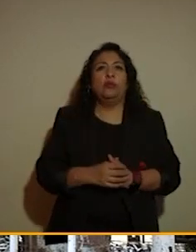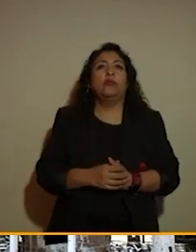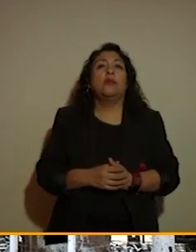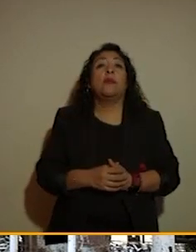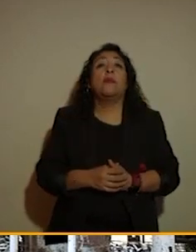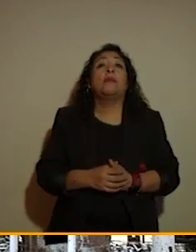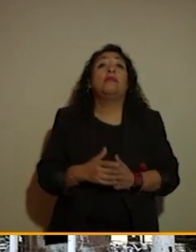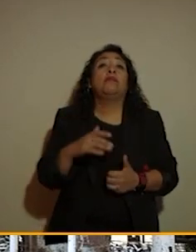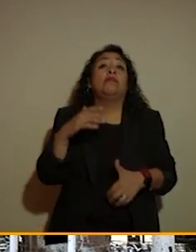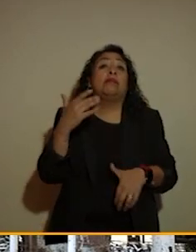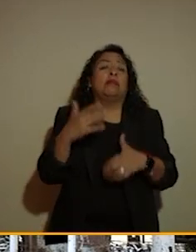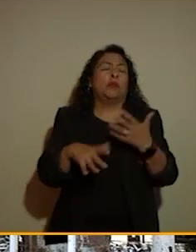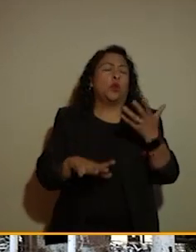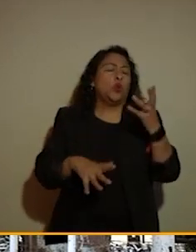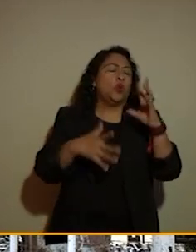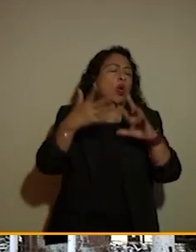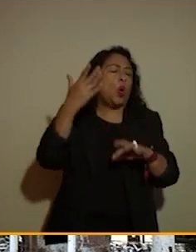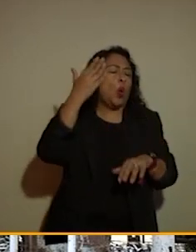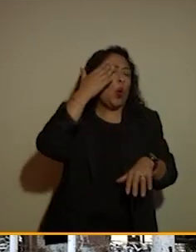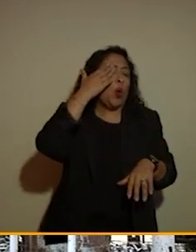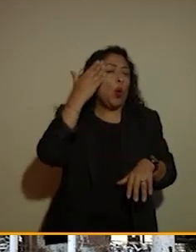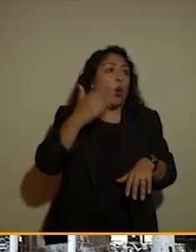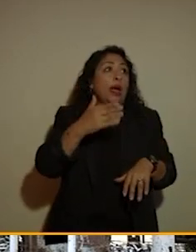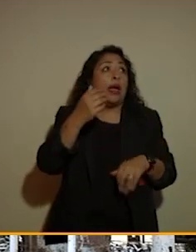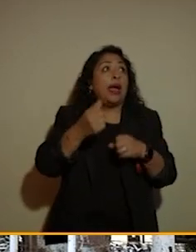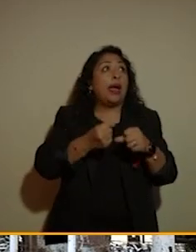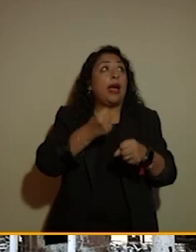esto se terminó con un drama, ya que en